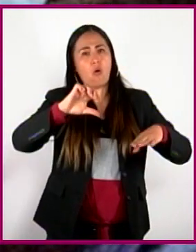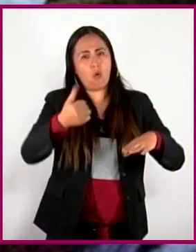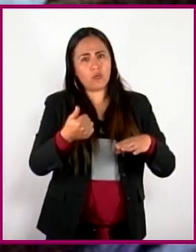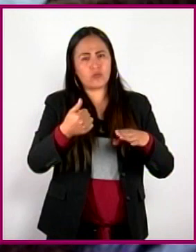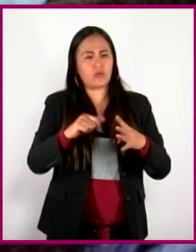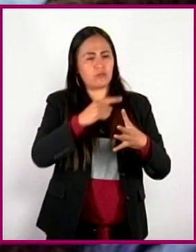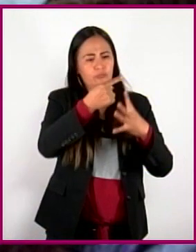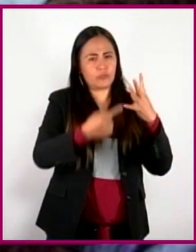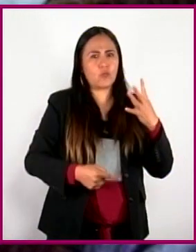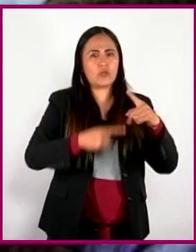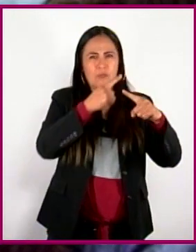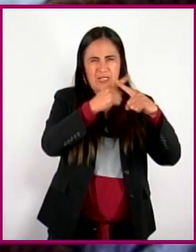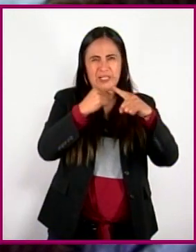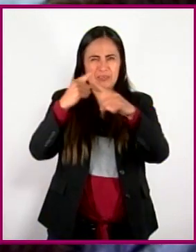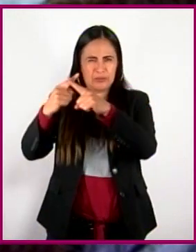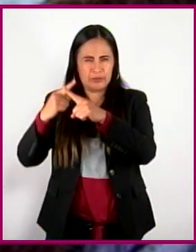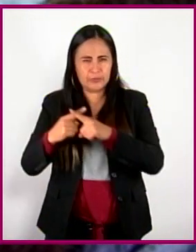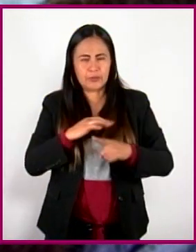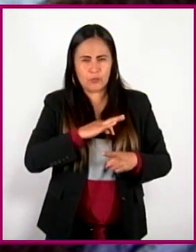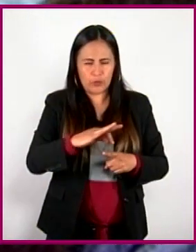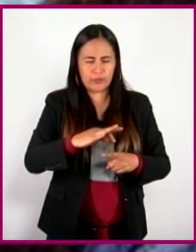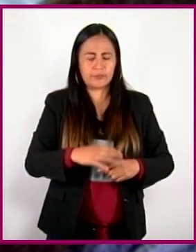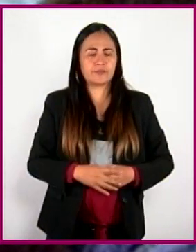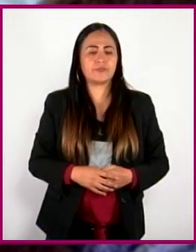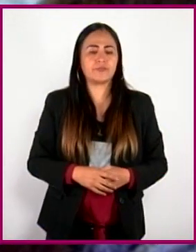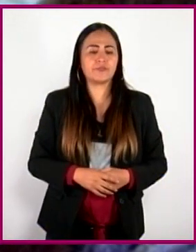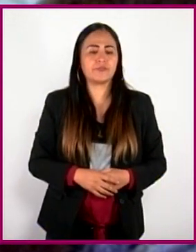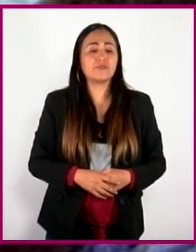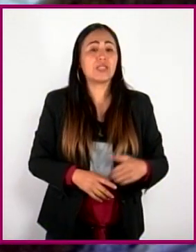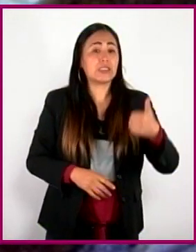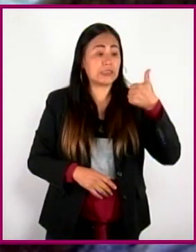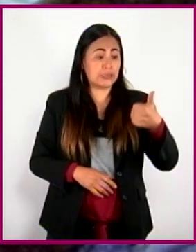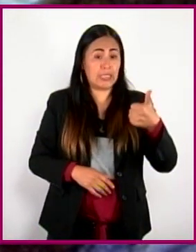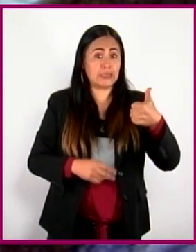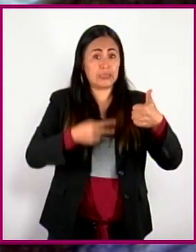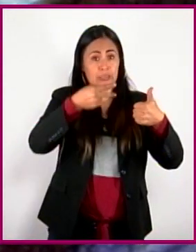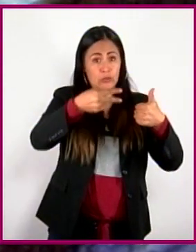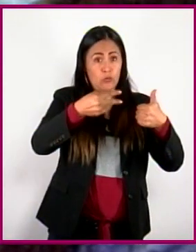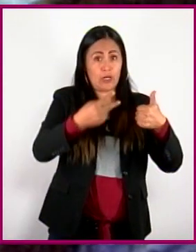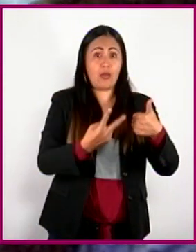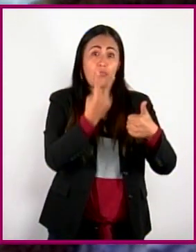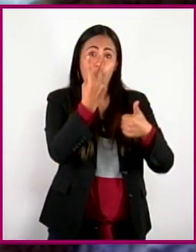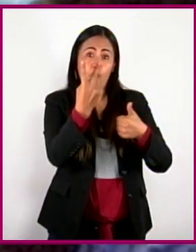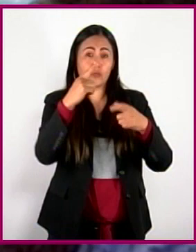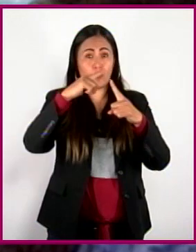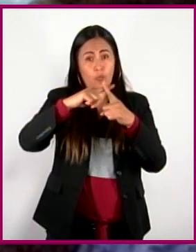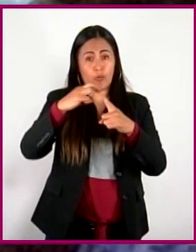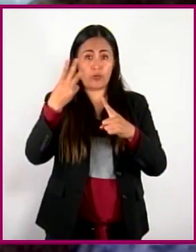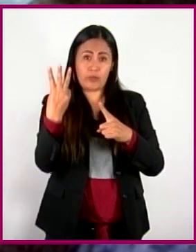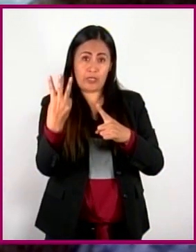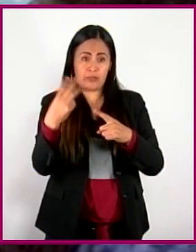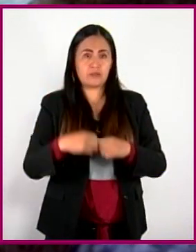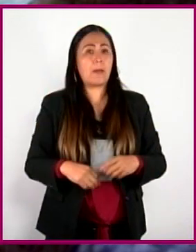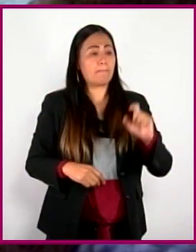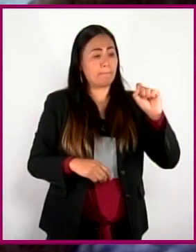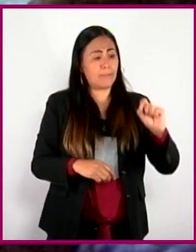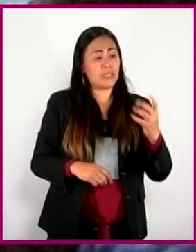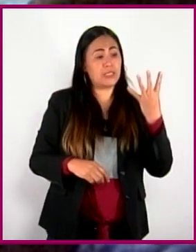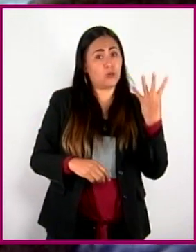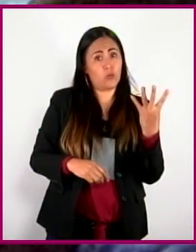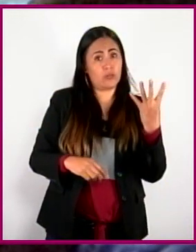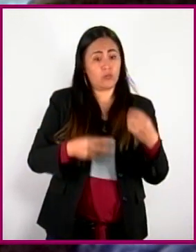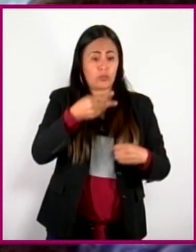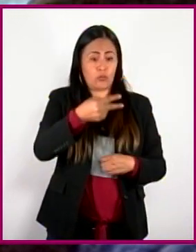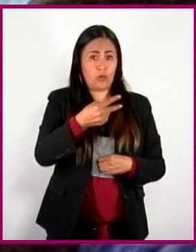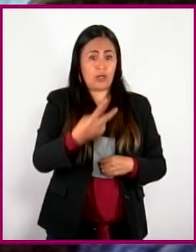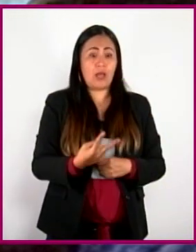números primos. Por ejemplo, el 6 es igual a 2 por 3, o el número 24 es igual a